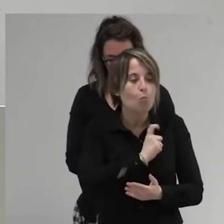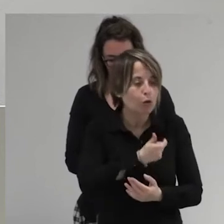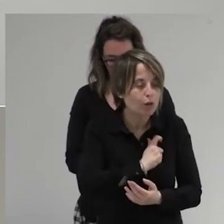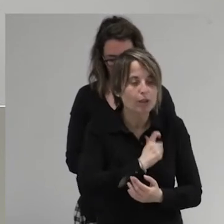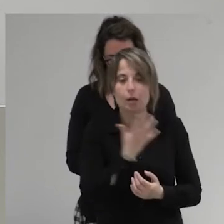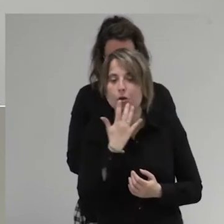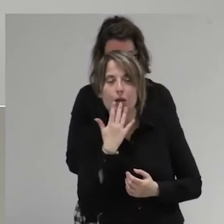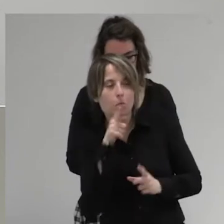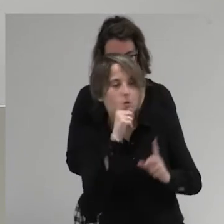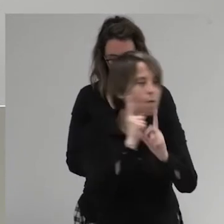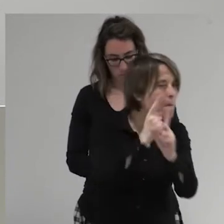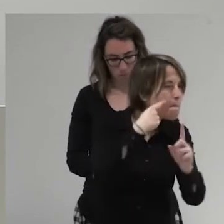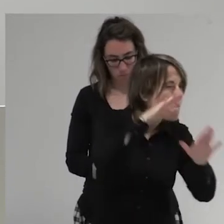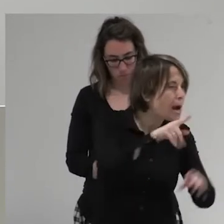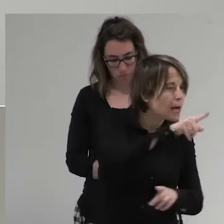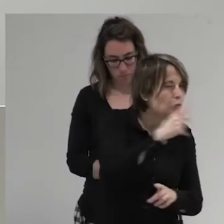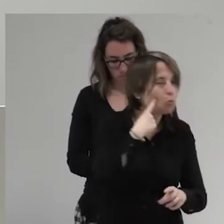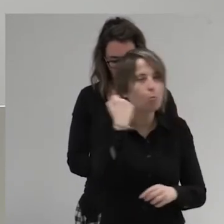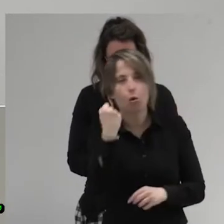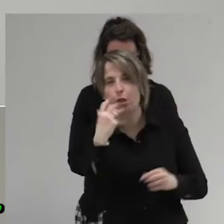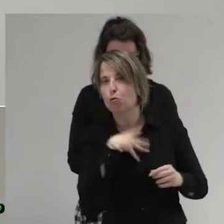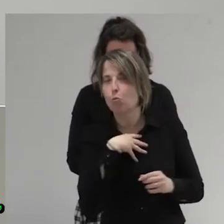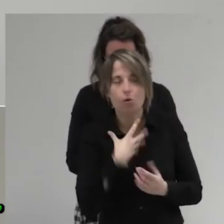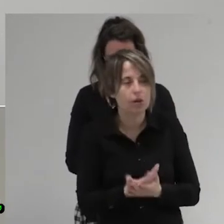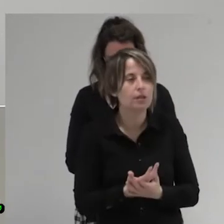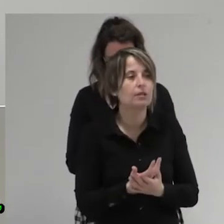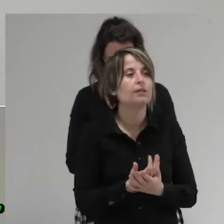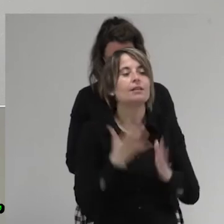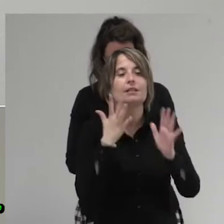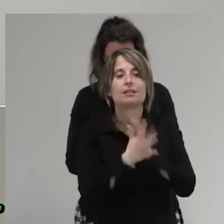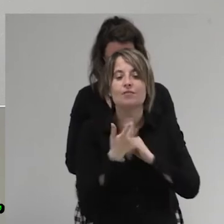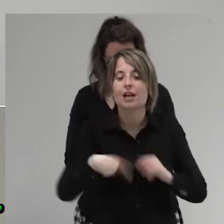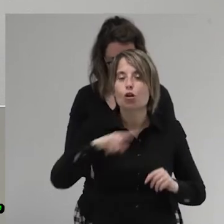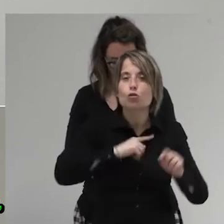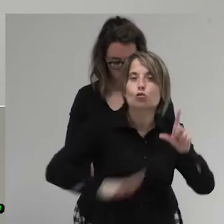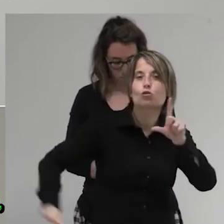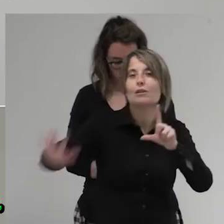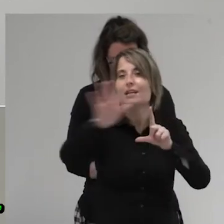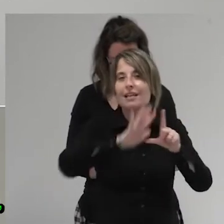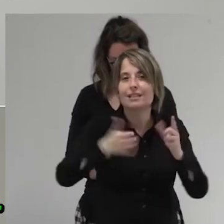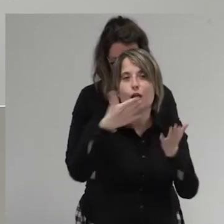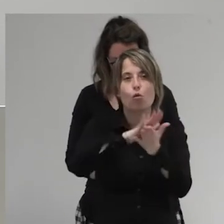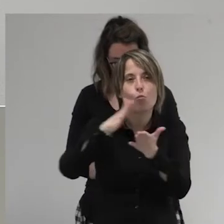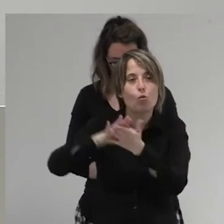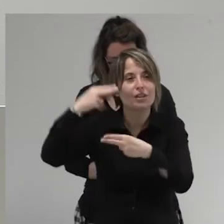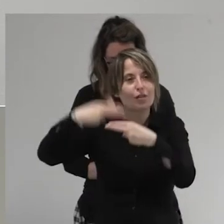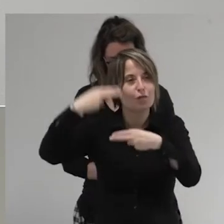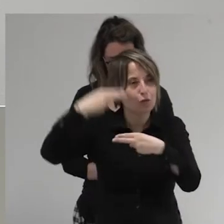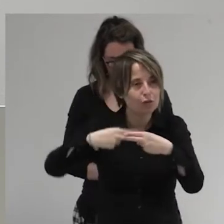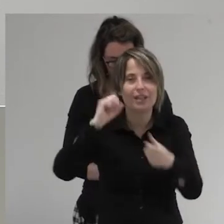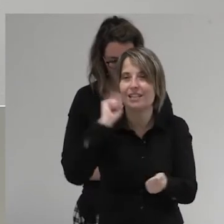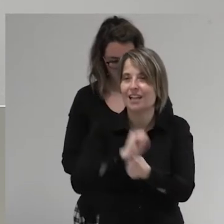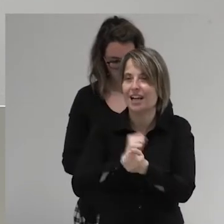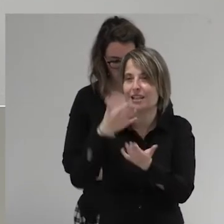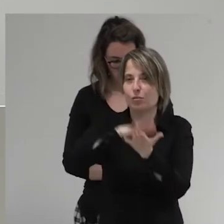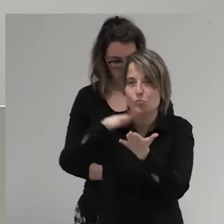estar parando y criminalizando y teniendo tanto poder. No podemos tener un Estado que produzca muerte en las fronteras, muerte en las cárceles